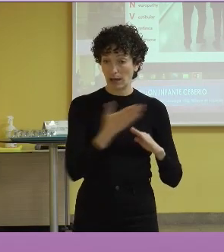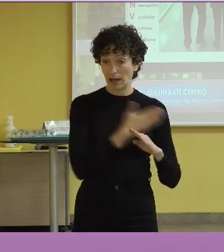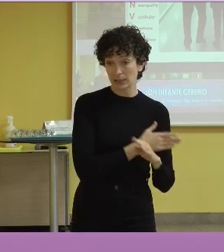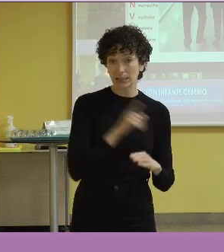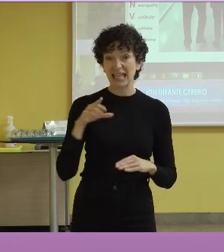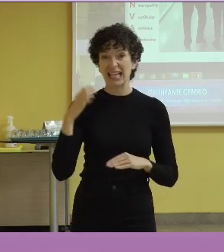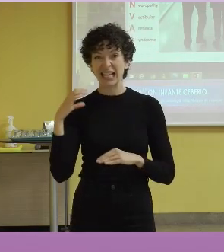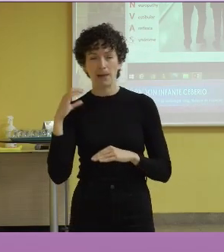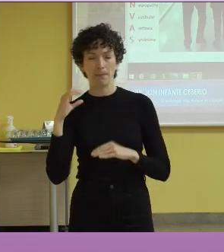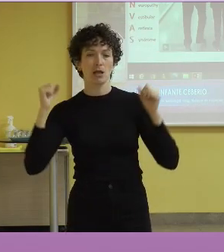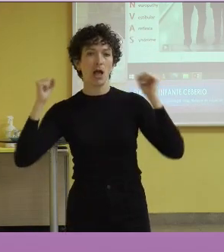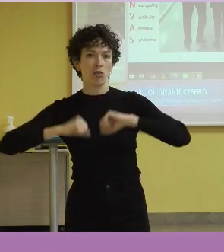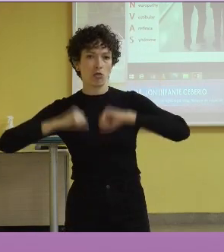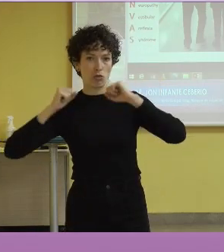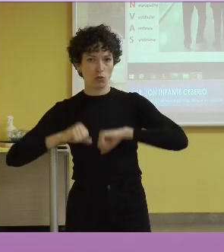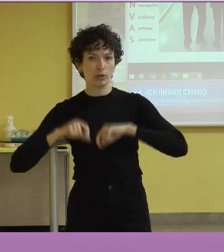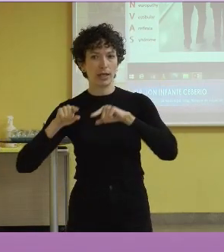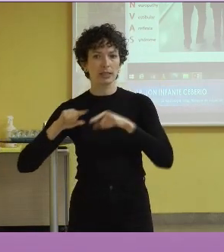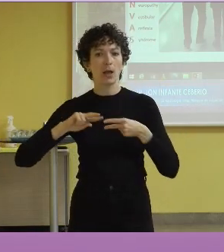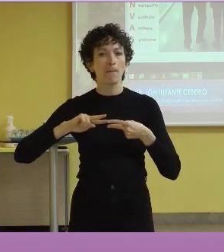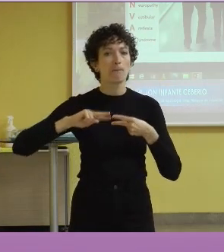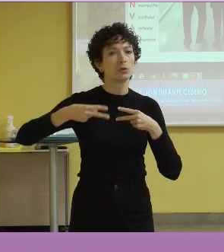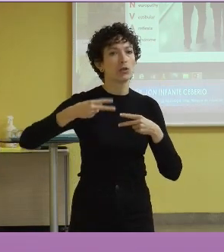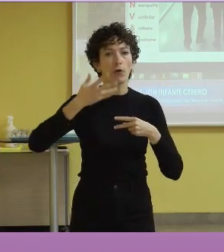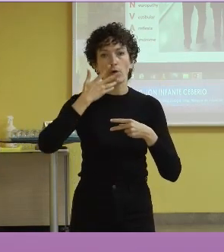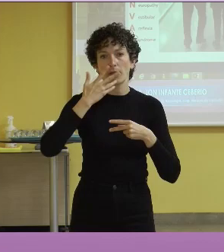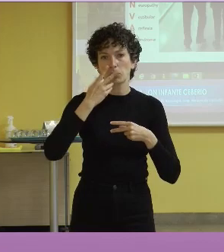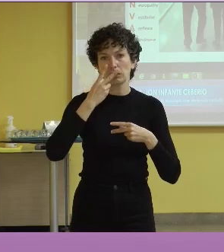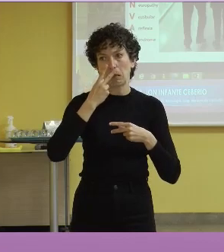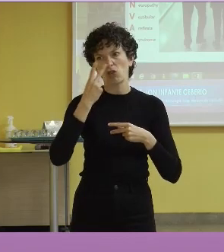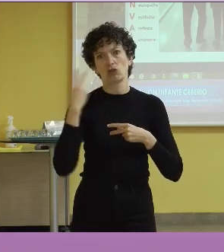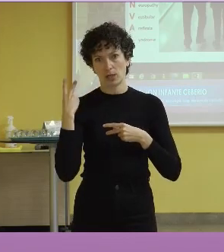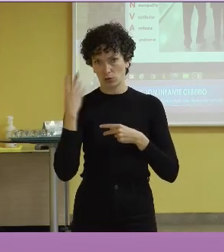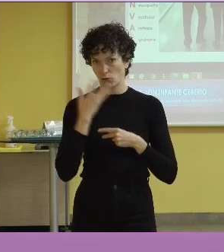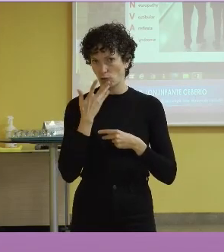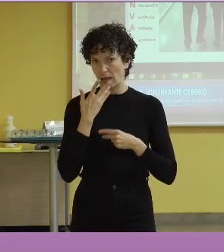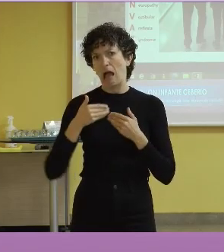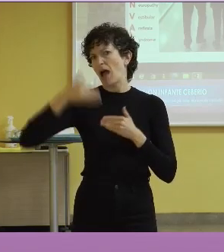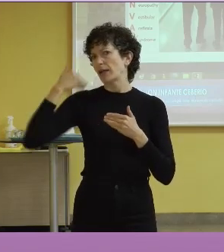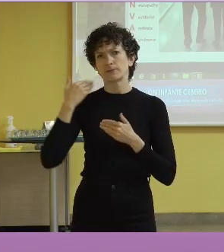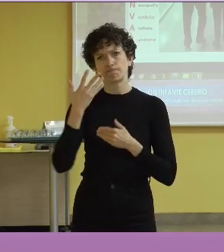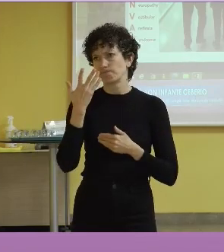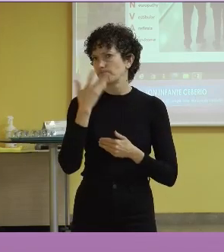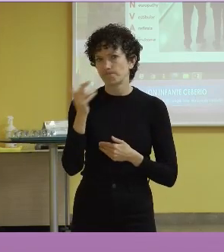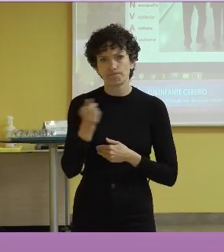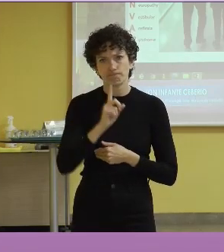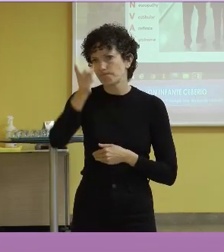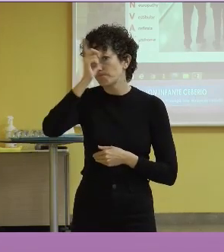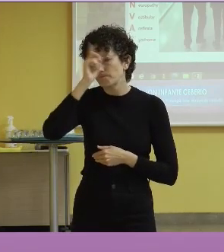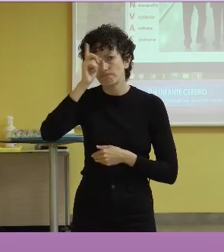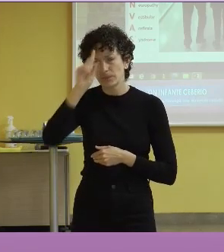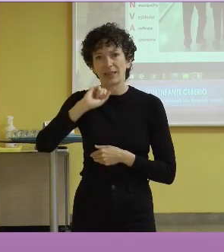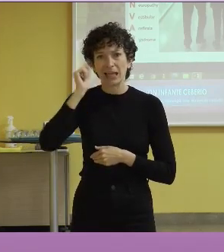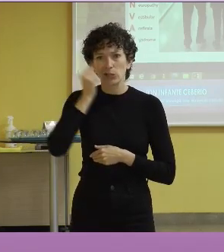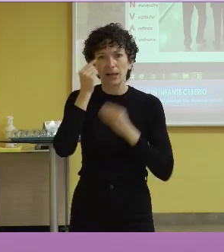a ser del adulto. Conocemos la mutación del CANVAS solamente desde hace un par de años. Antes no se conocía y por tanto estaba